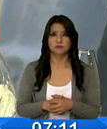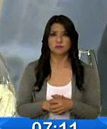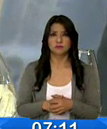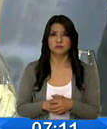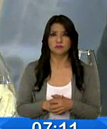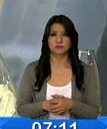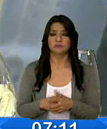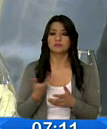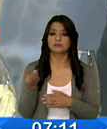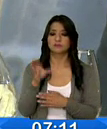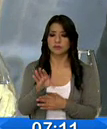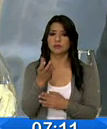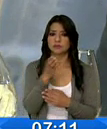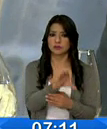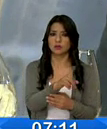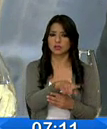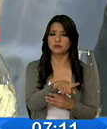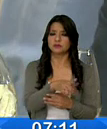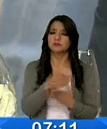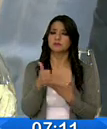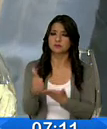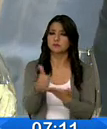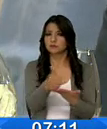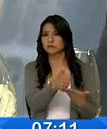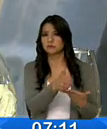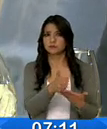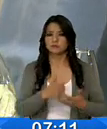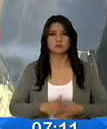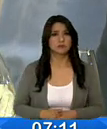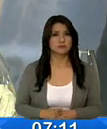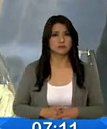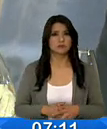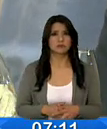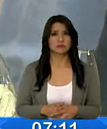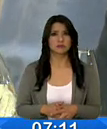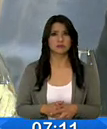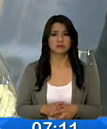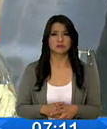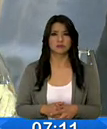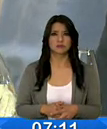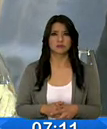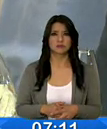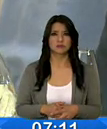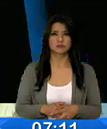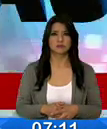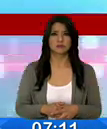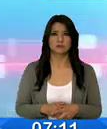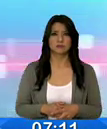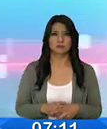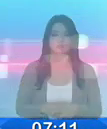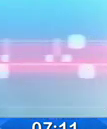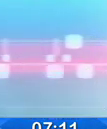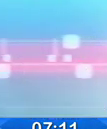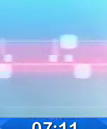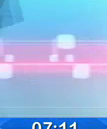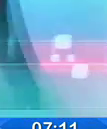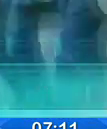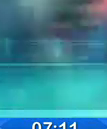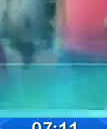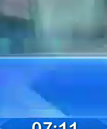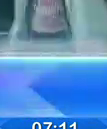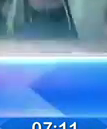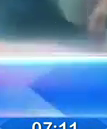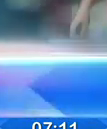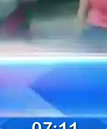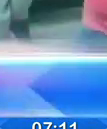por inversiones que no sean del interés público. Es tiempo de una pausa y al retornar vamos